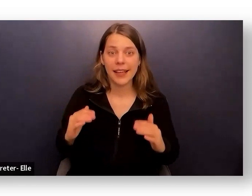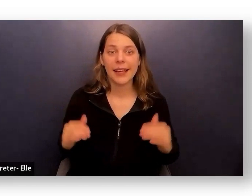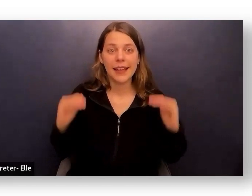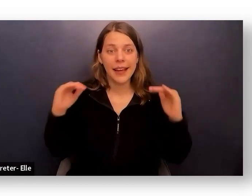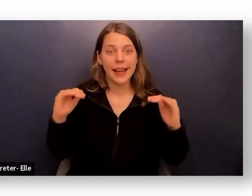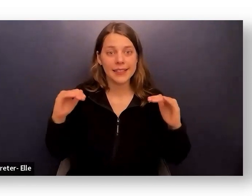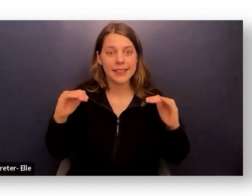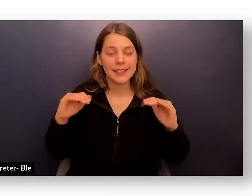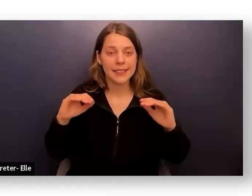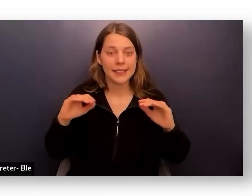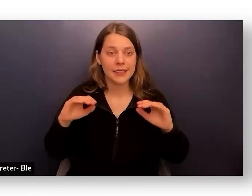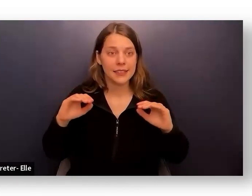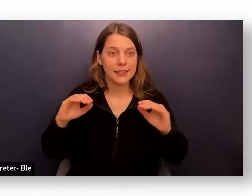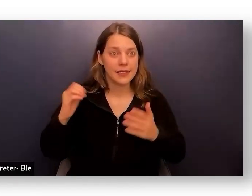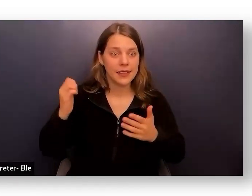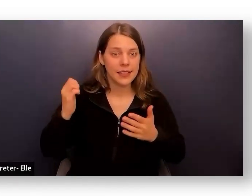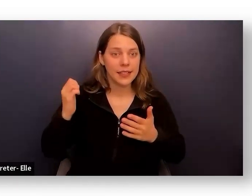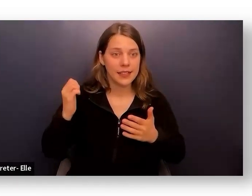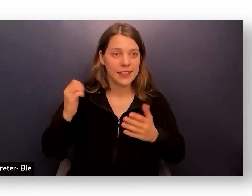Generalmente,